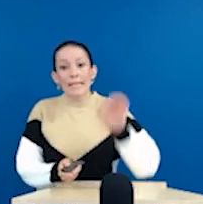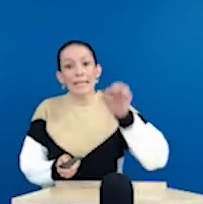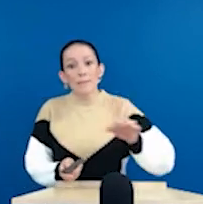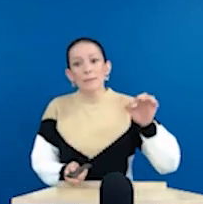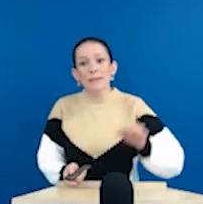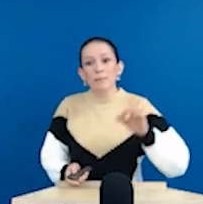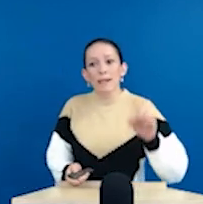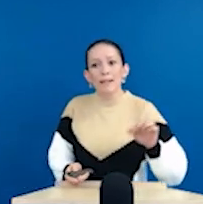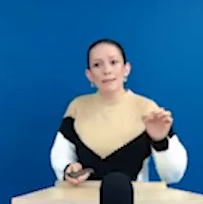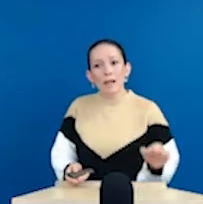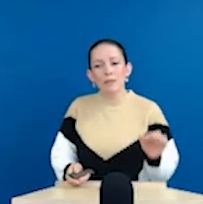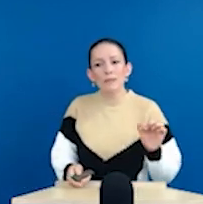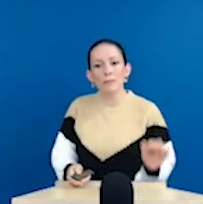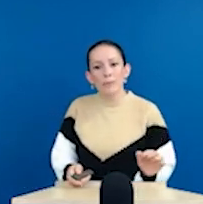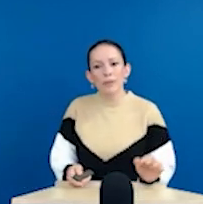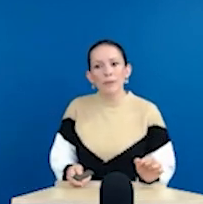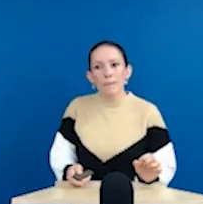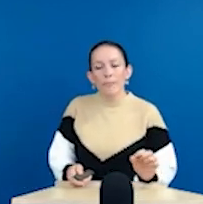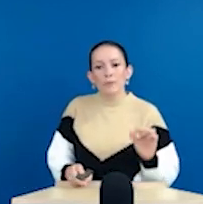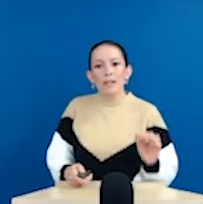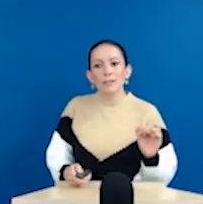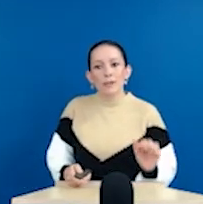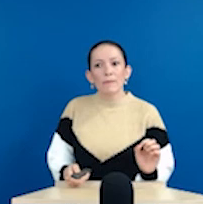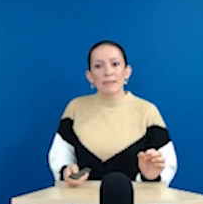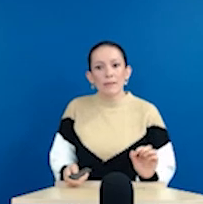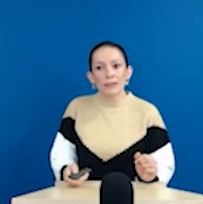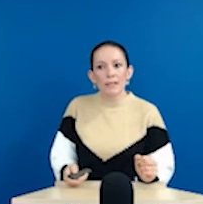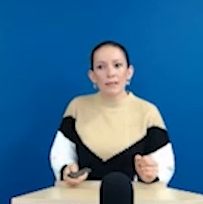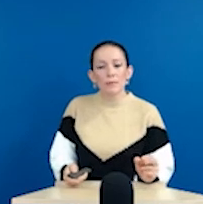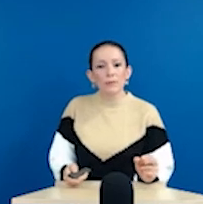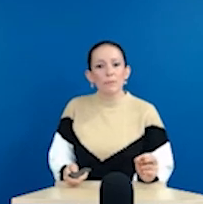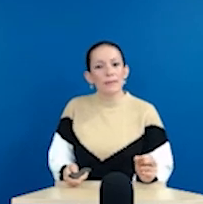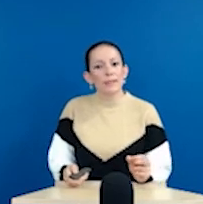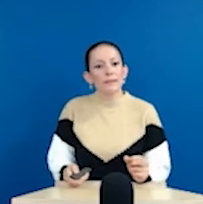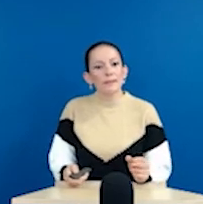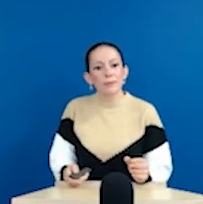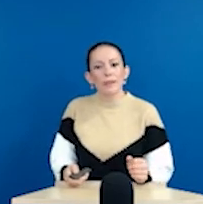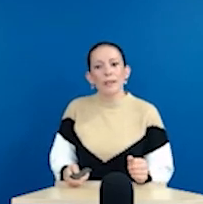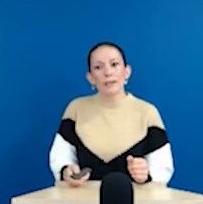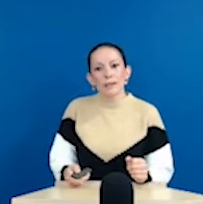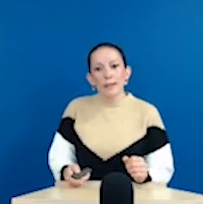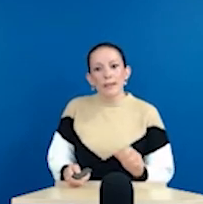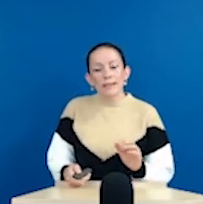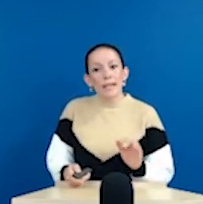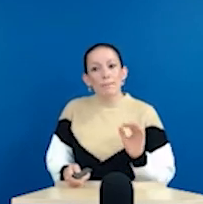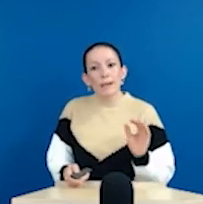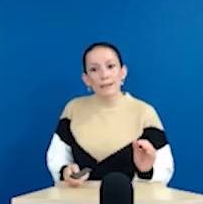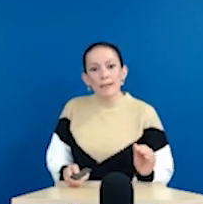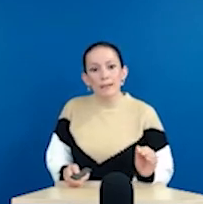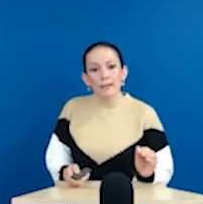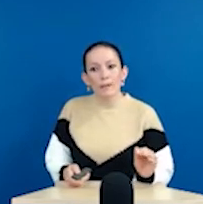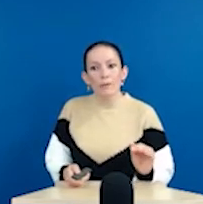cosas. Y la más principal, las náuseas y el vómito, es una de las cosas más difíciles de nuestros pacientes porque de